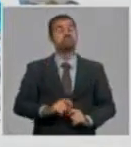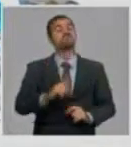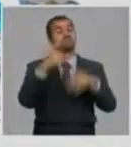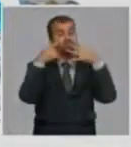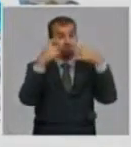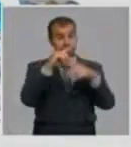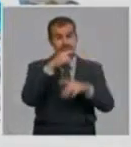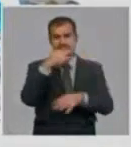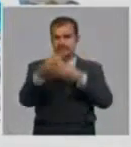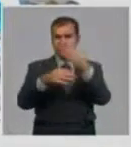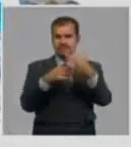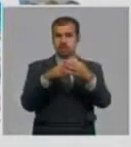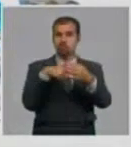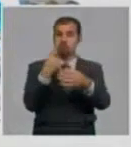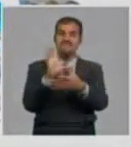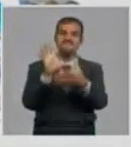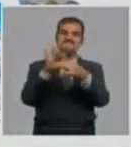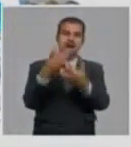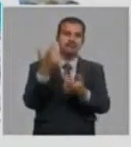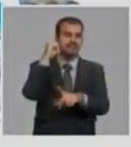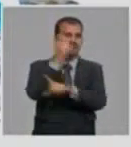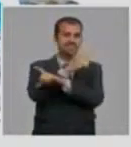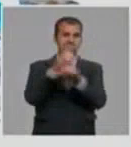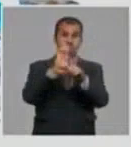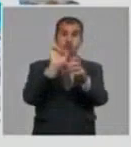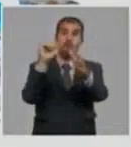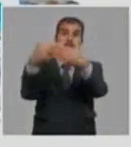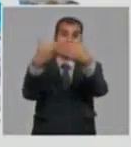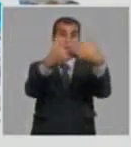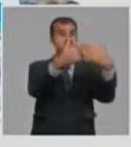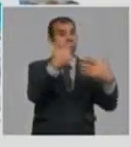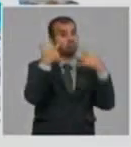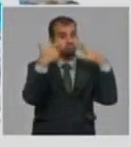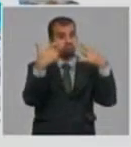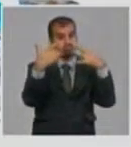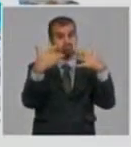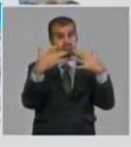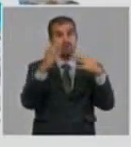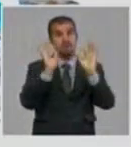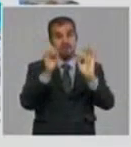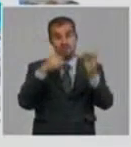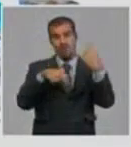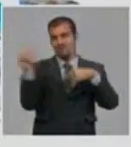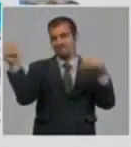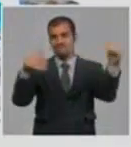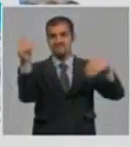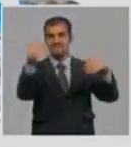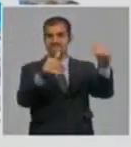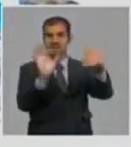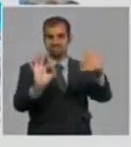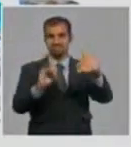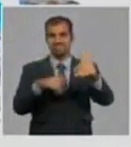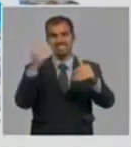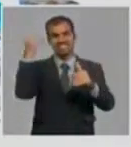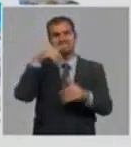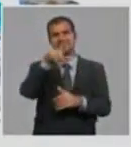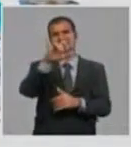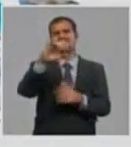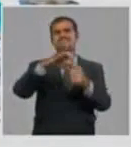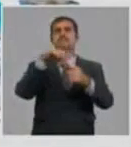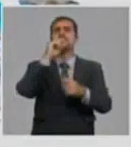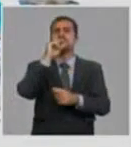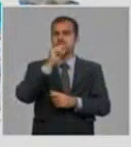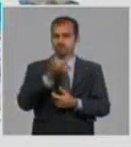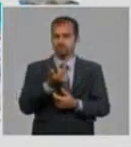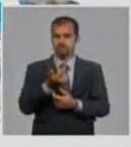encadenamiento científico-productivo con instituciones prestigiosas como las que nos acompañan en la mesa de hoy, que son el Centro de Ingeniería Genética y